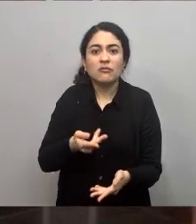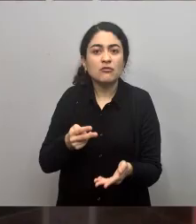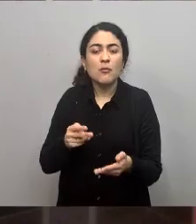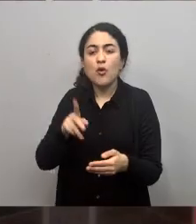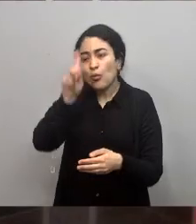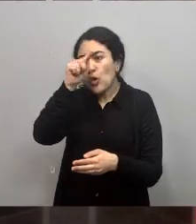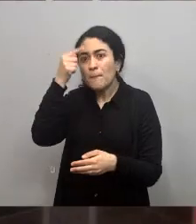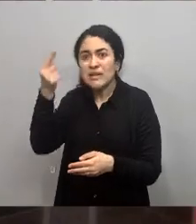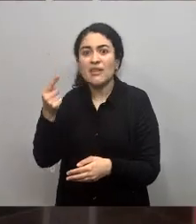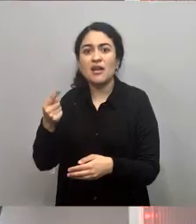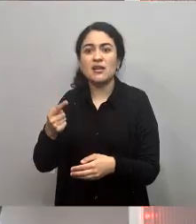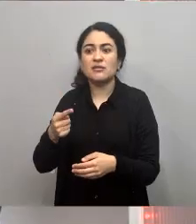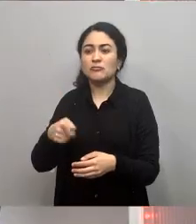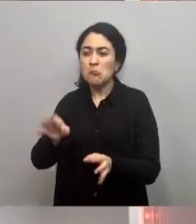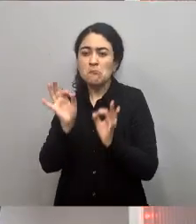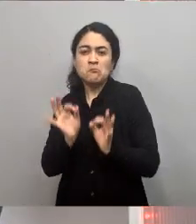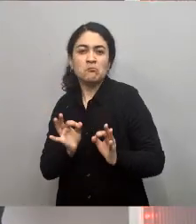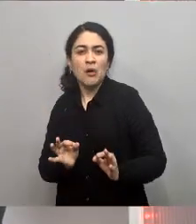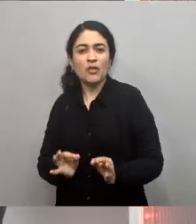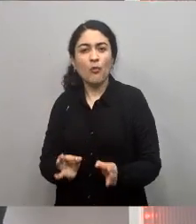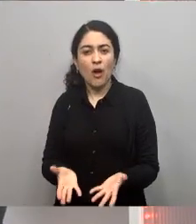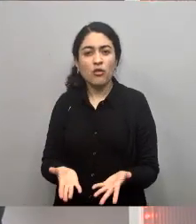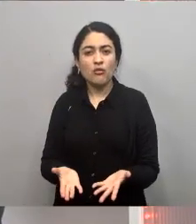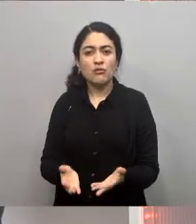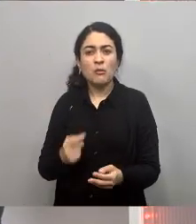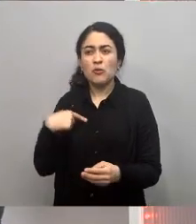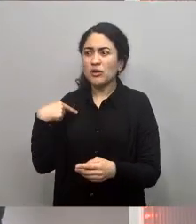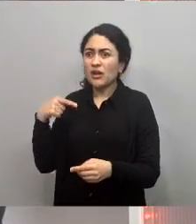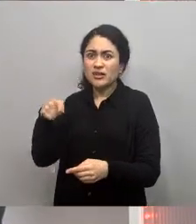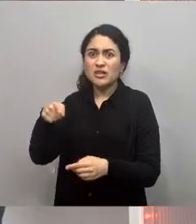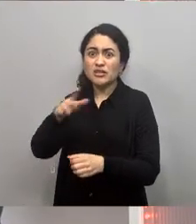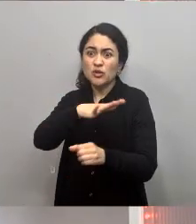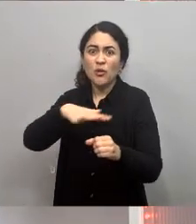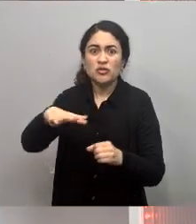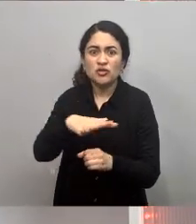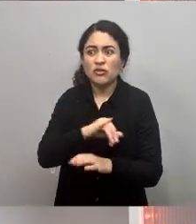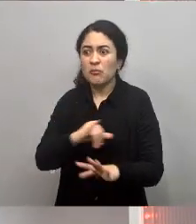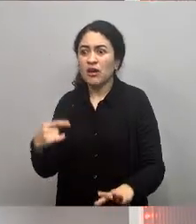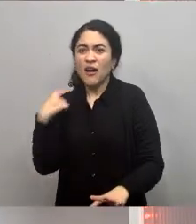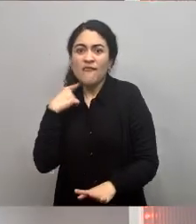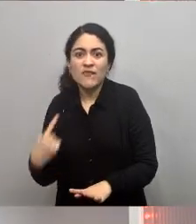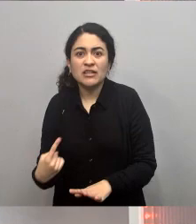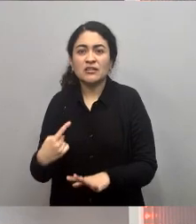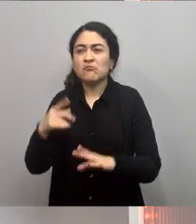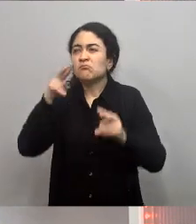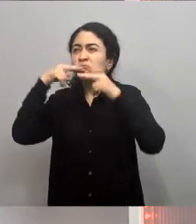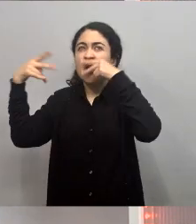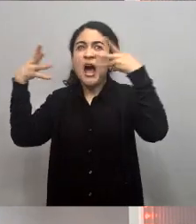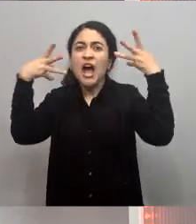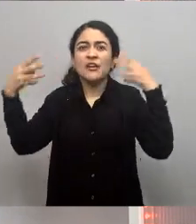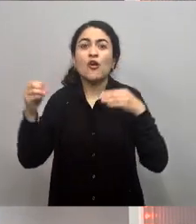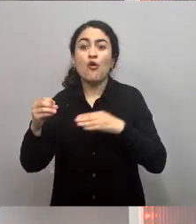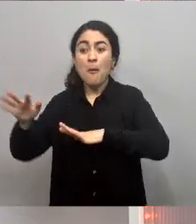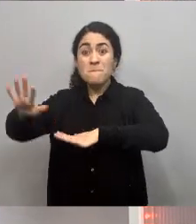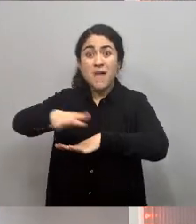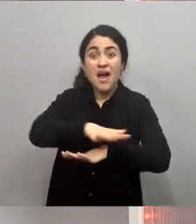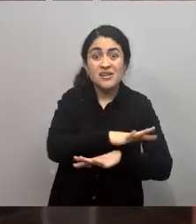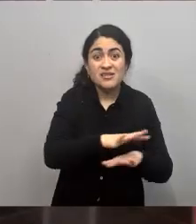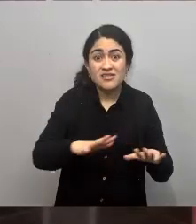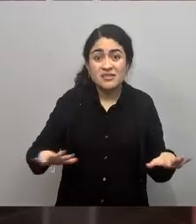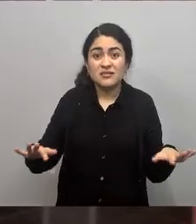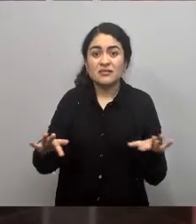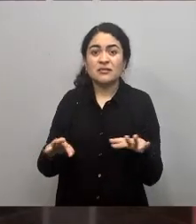cada cierto tiempo se están dando este tipo de hechos, no solamente a nivel de aire, sino que también a nivel de mar, y un Cefam.